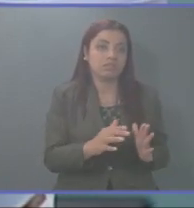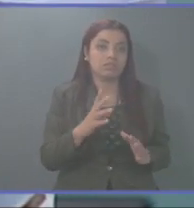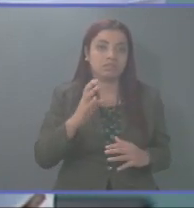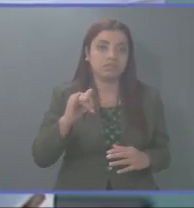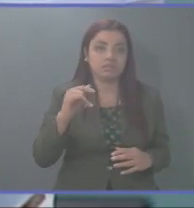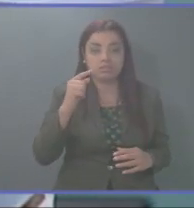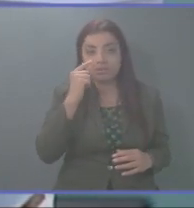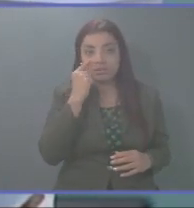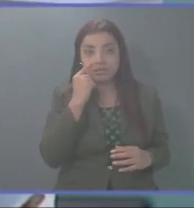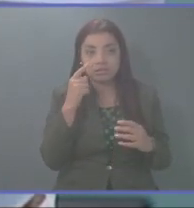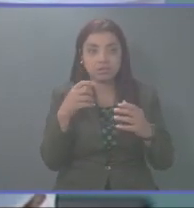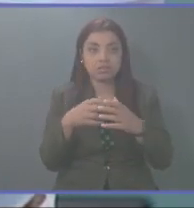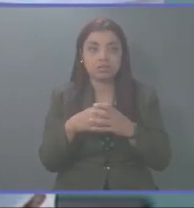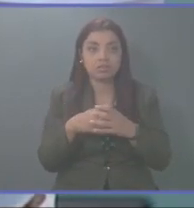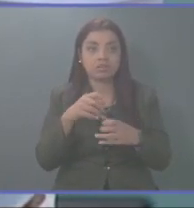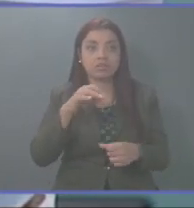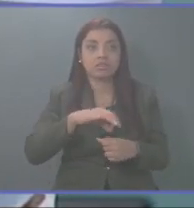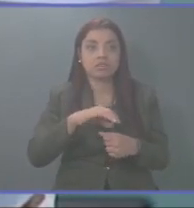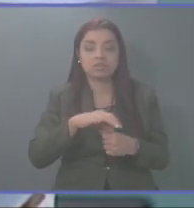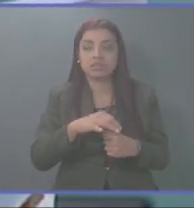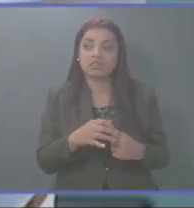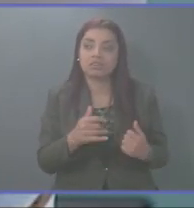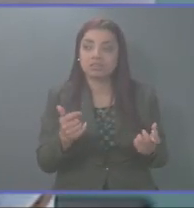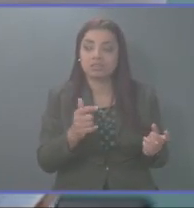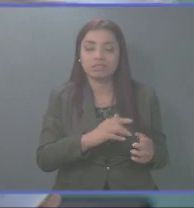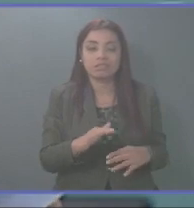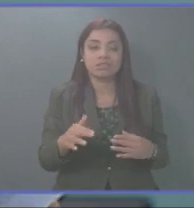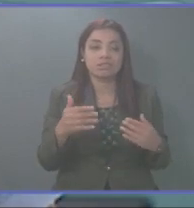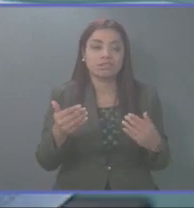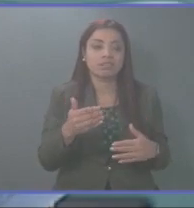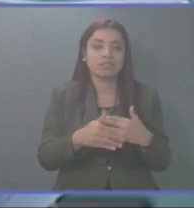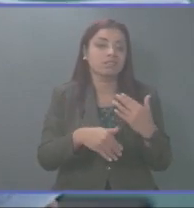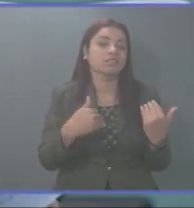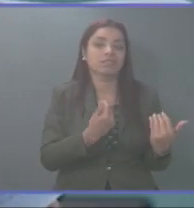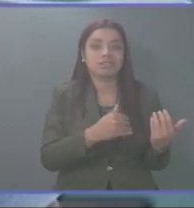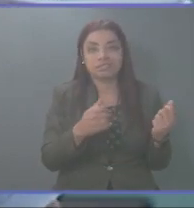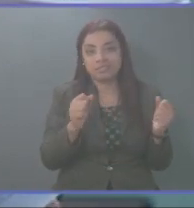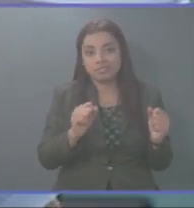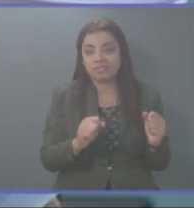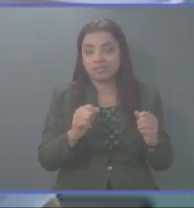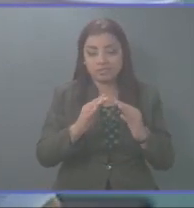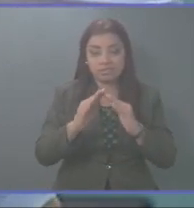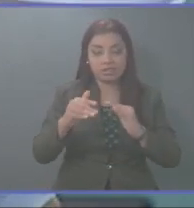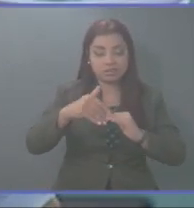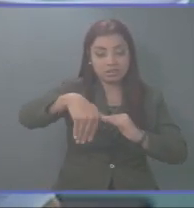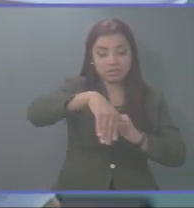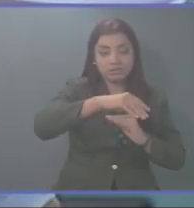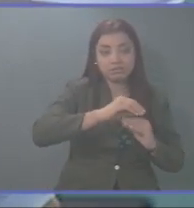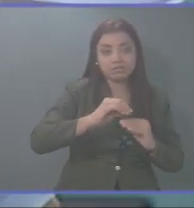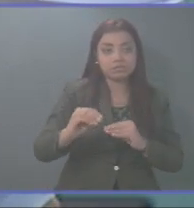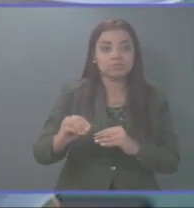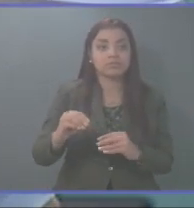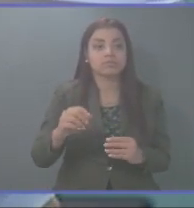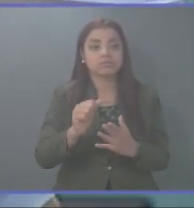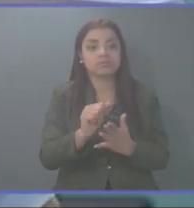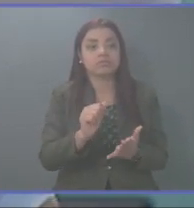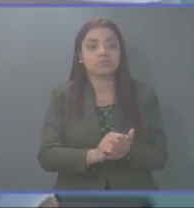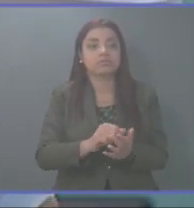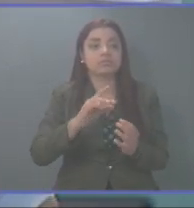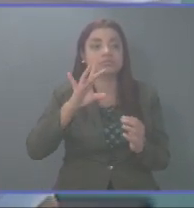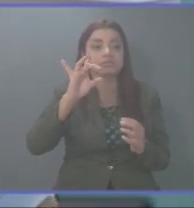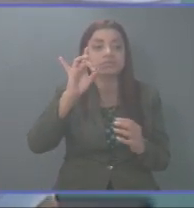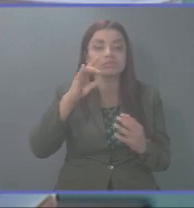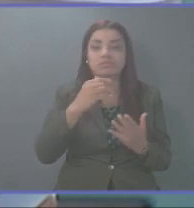de Vigilancia Electoral, posterior a la fecha de cierre de cambios de domicilio. Artículo 8. Refórmase el artículo 10 de la